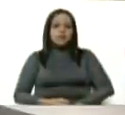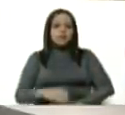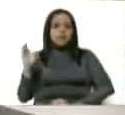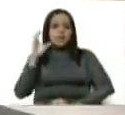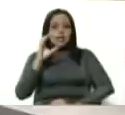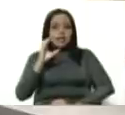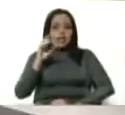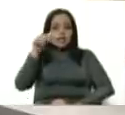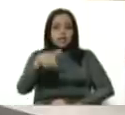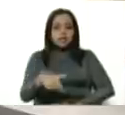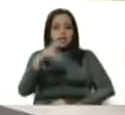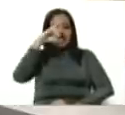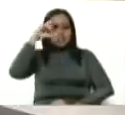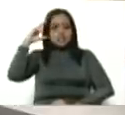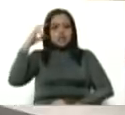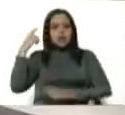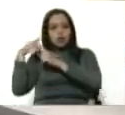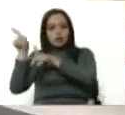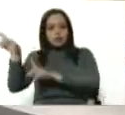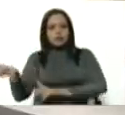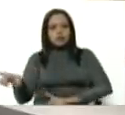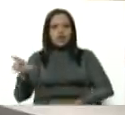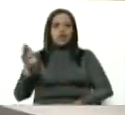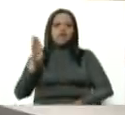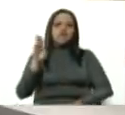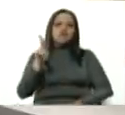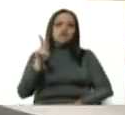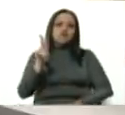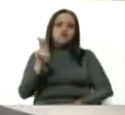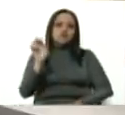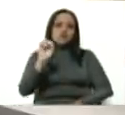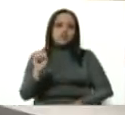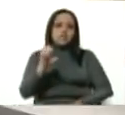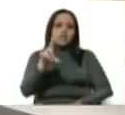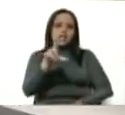en Bruselas estaba Josep Borrell, ex canciller